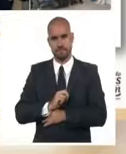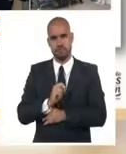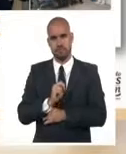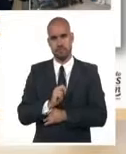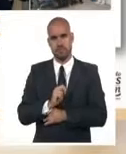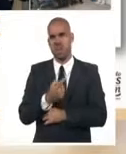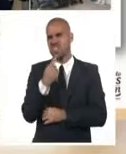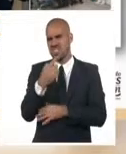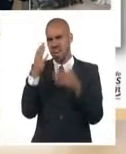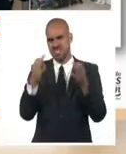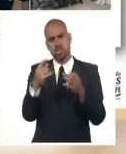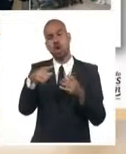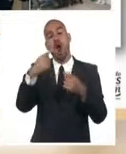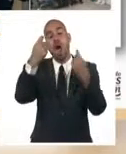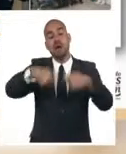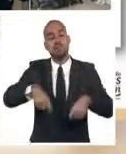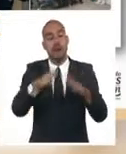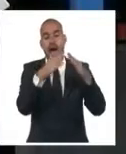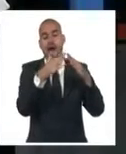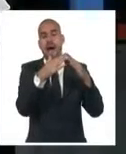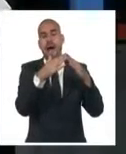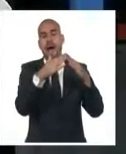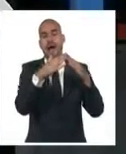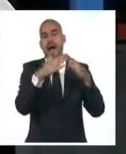salgas, quédate en casa, ayúdanos".